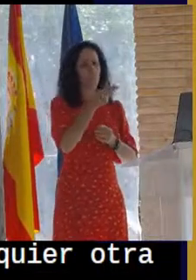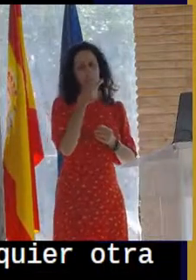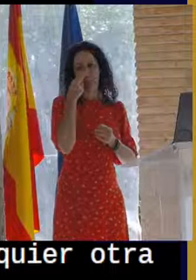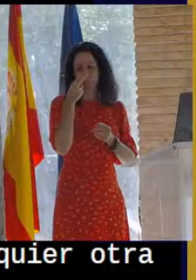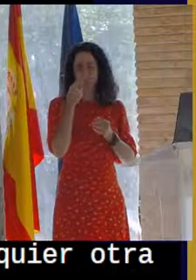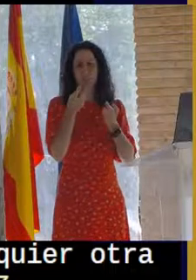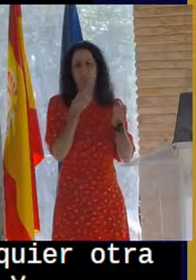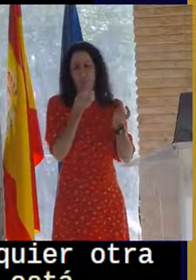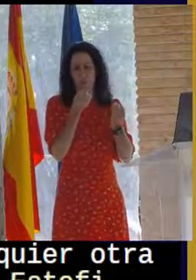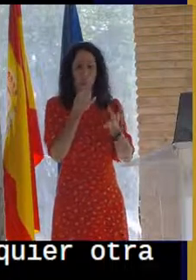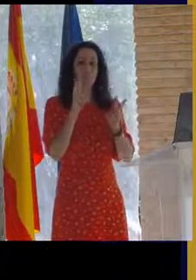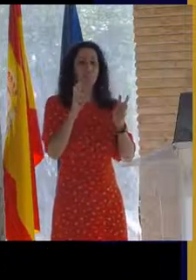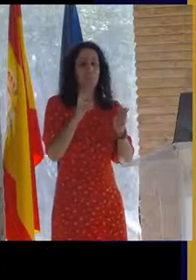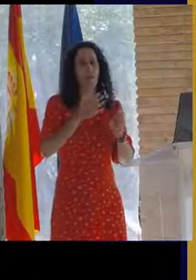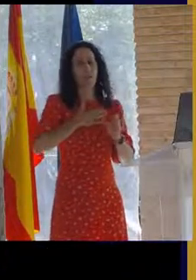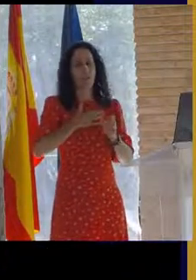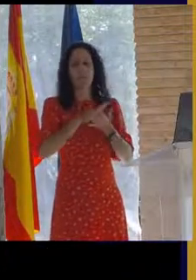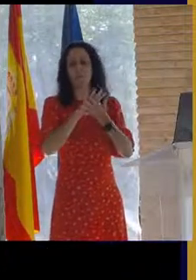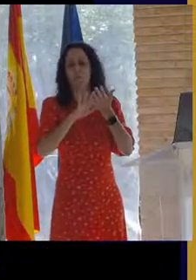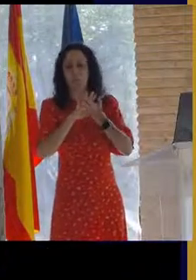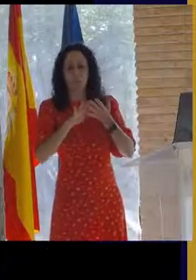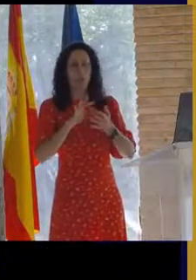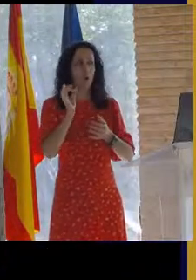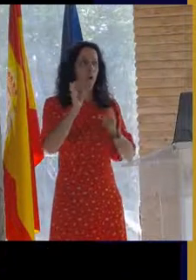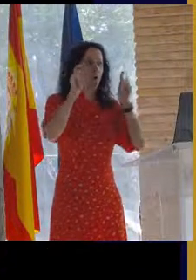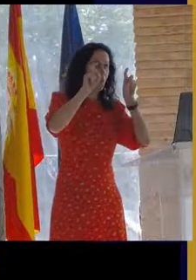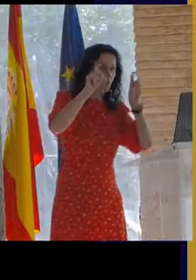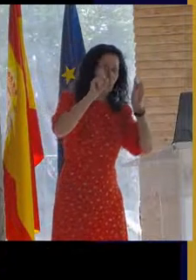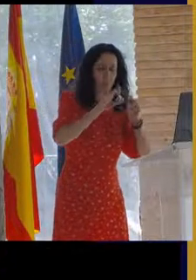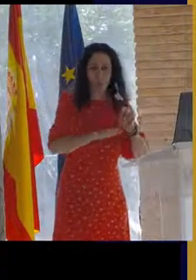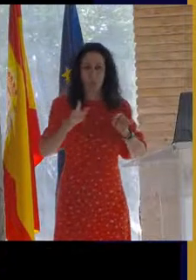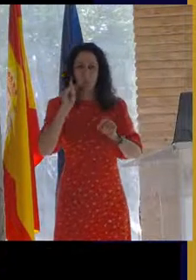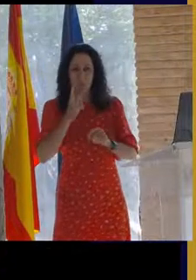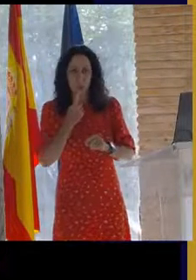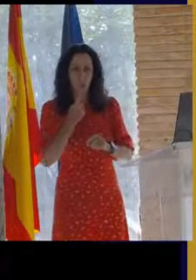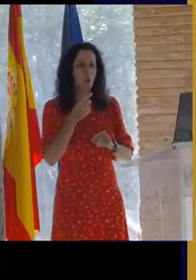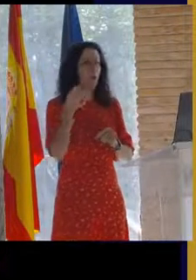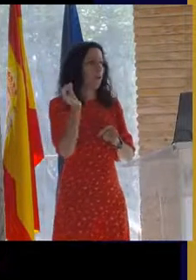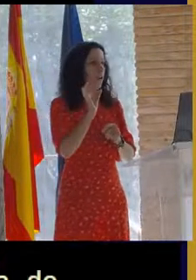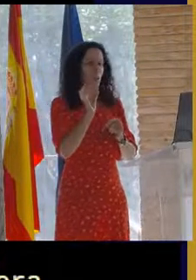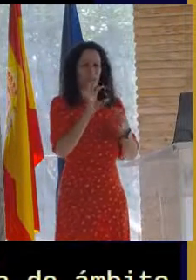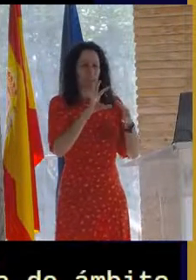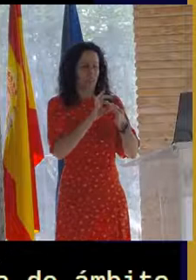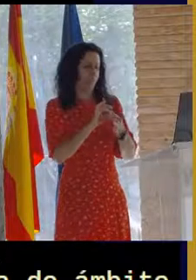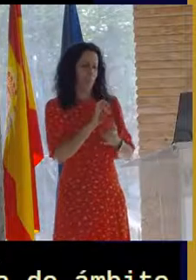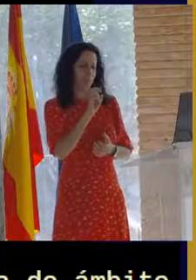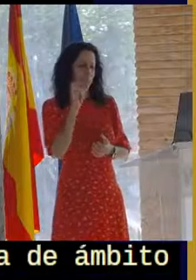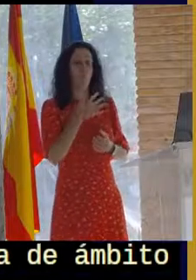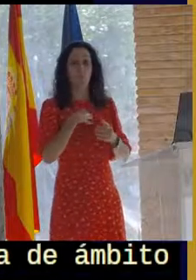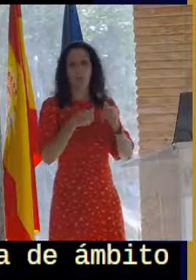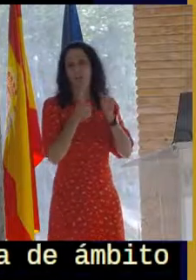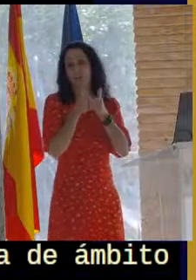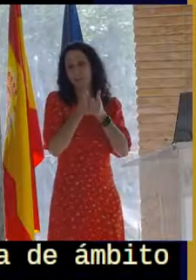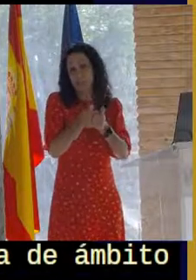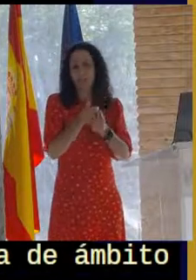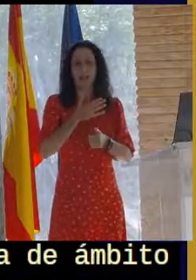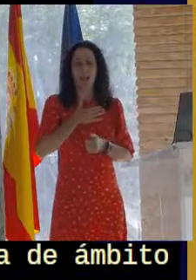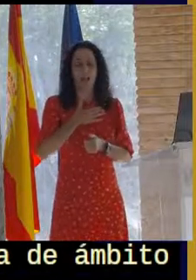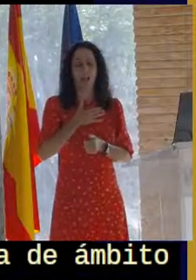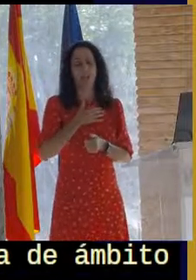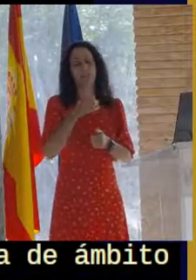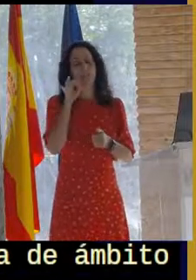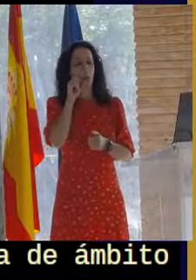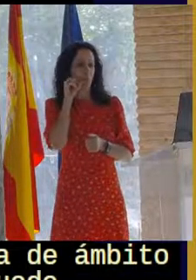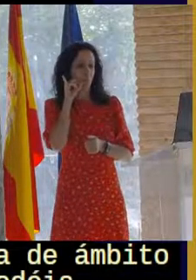el ar excepcionales ahí hay muchísima información Eh Pues en tema de ámbito para educación para niños sordos etcétera O